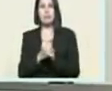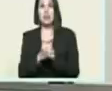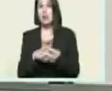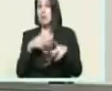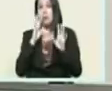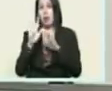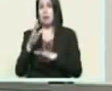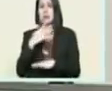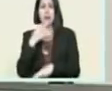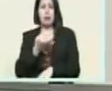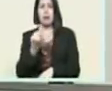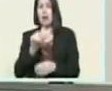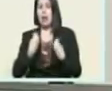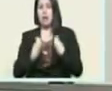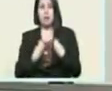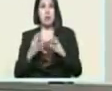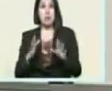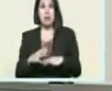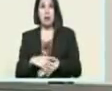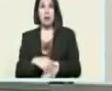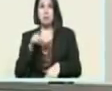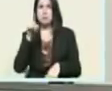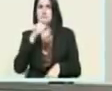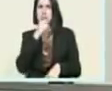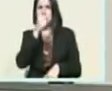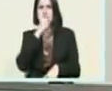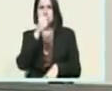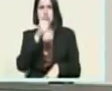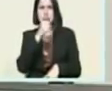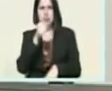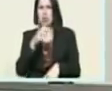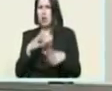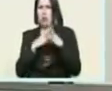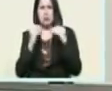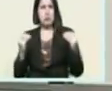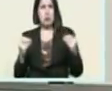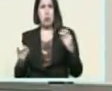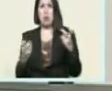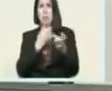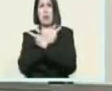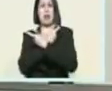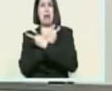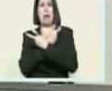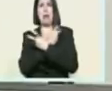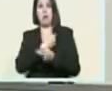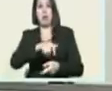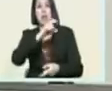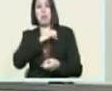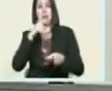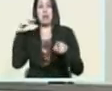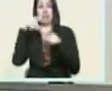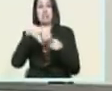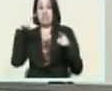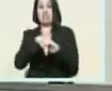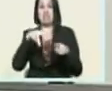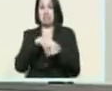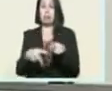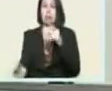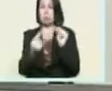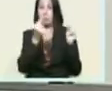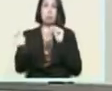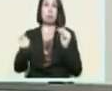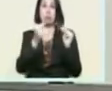Pero así es la vida, pues. Yo creo que él expresó todo el veneno que en España se ha inoculado contra la